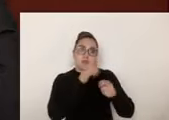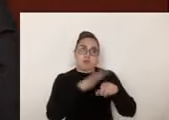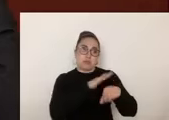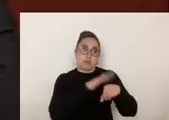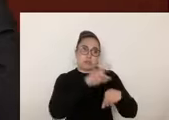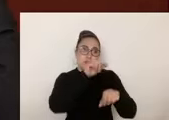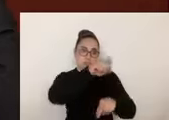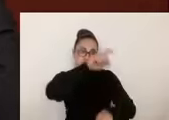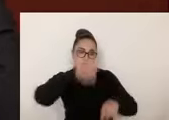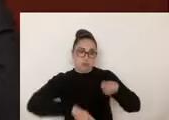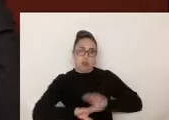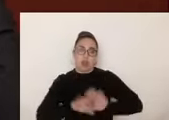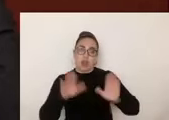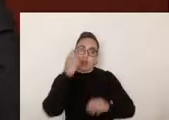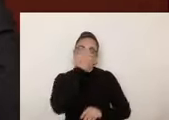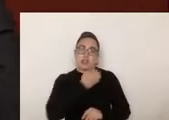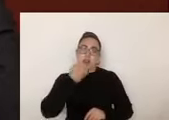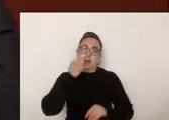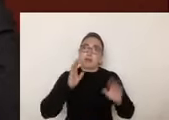suspende.